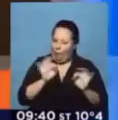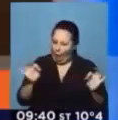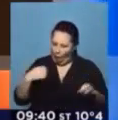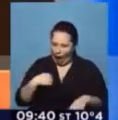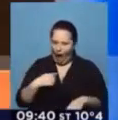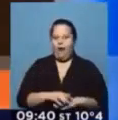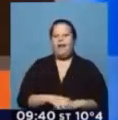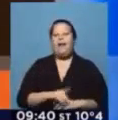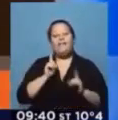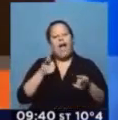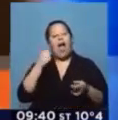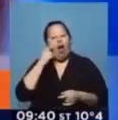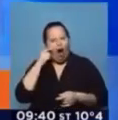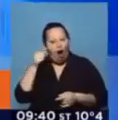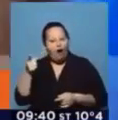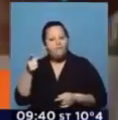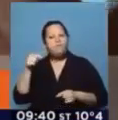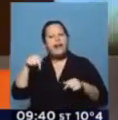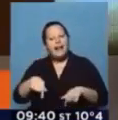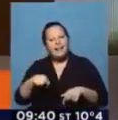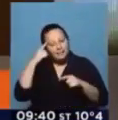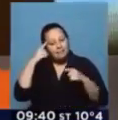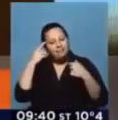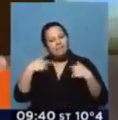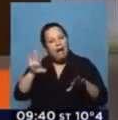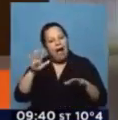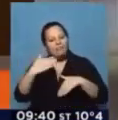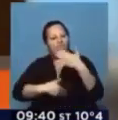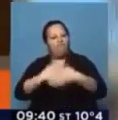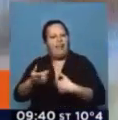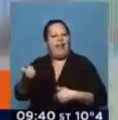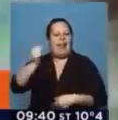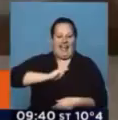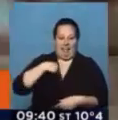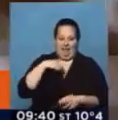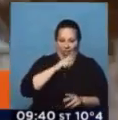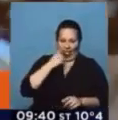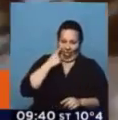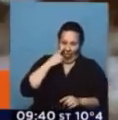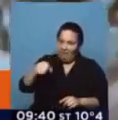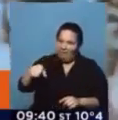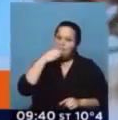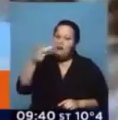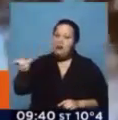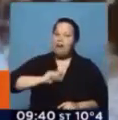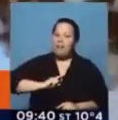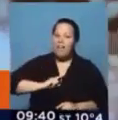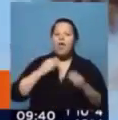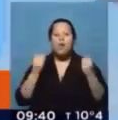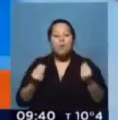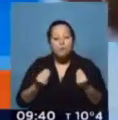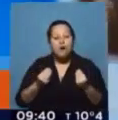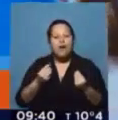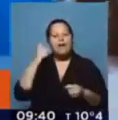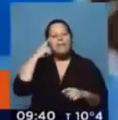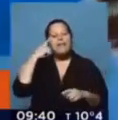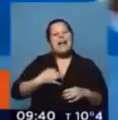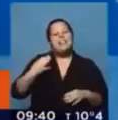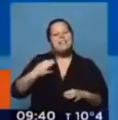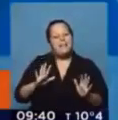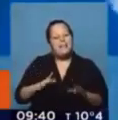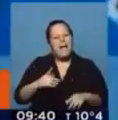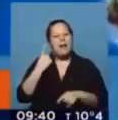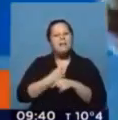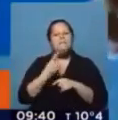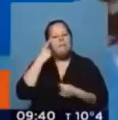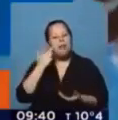machistas, y hay muchos hombres que en este punto son más de avanzadas que nosotras mismas. ¿Por qué? Porque a veces se vive como un